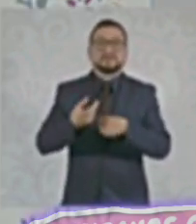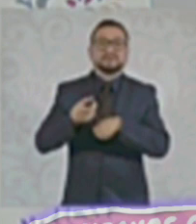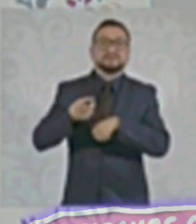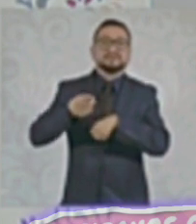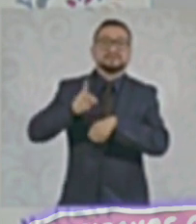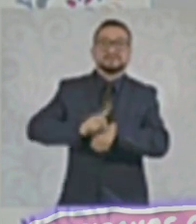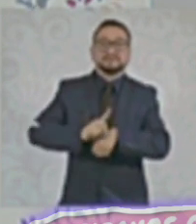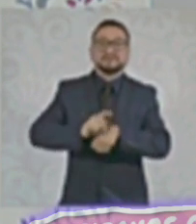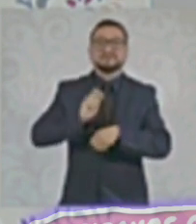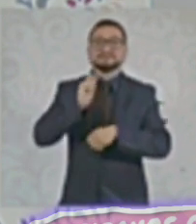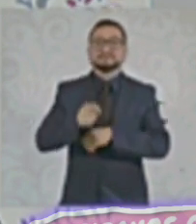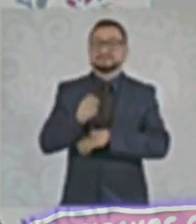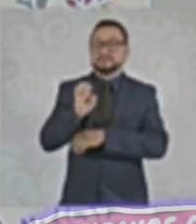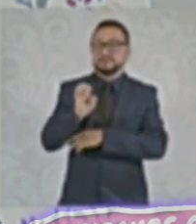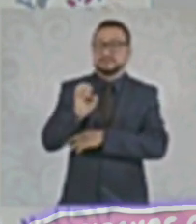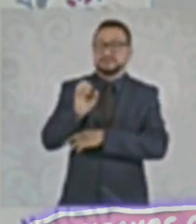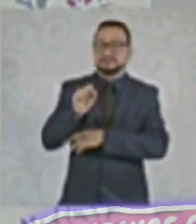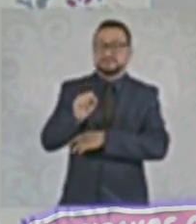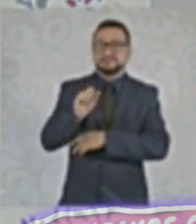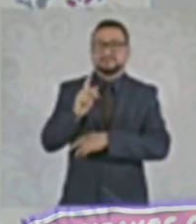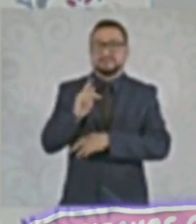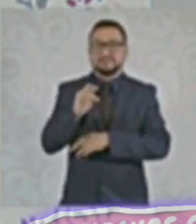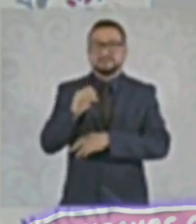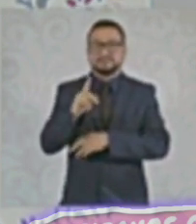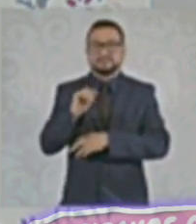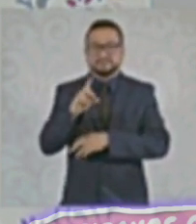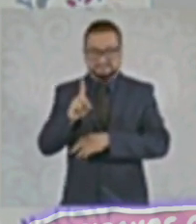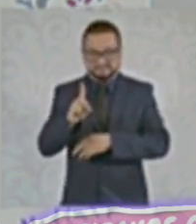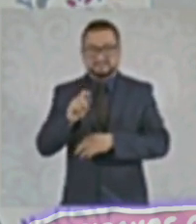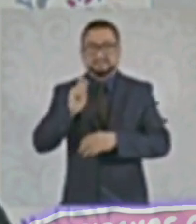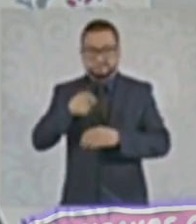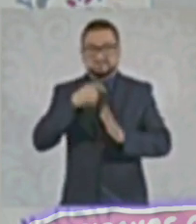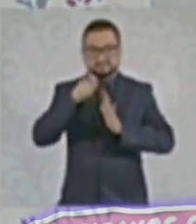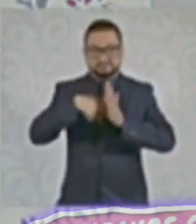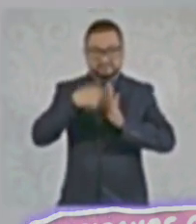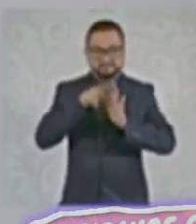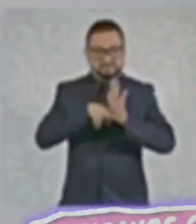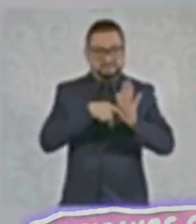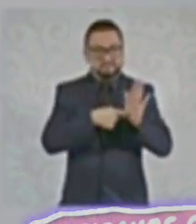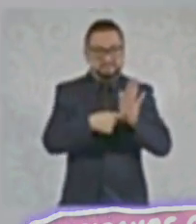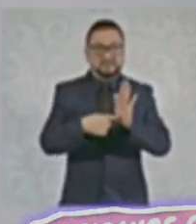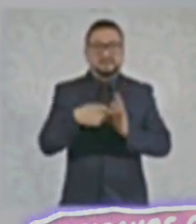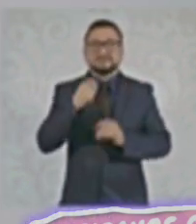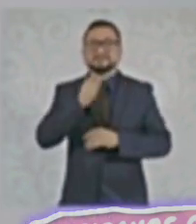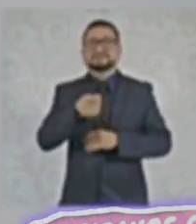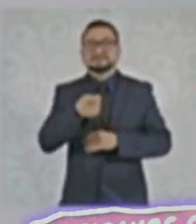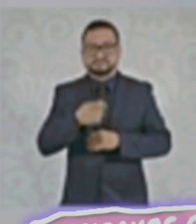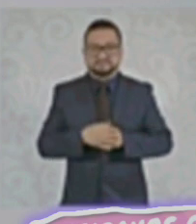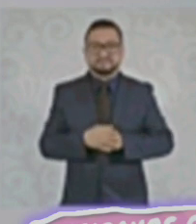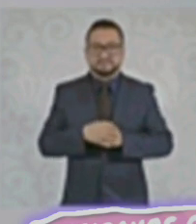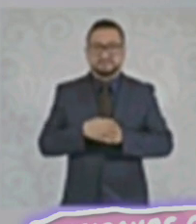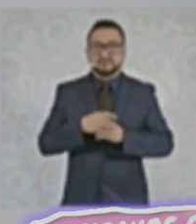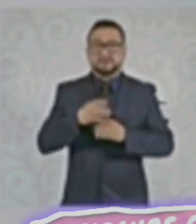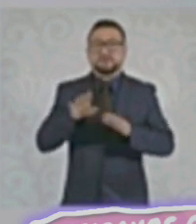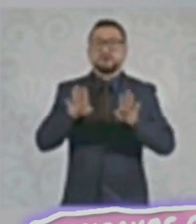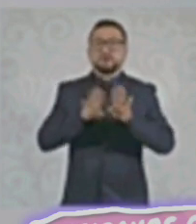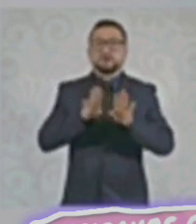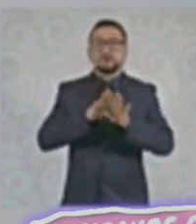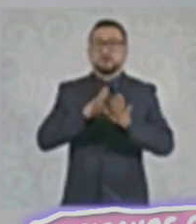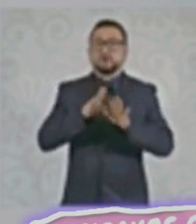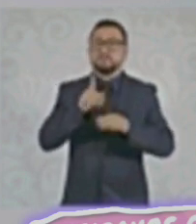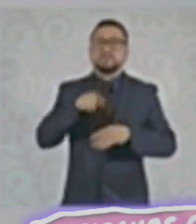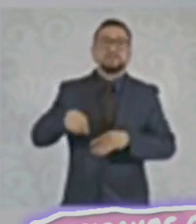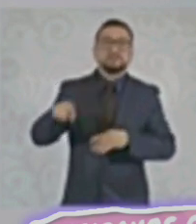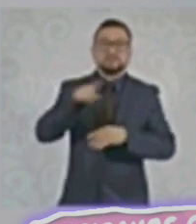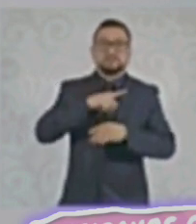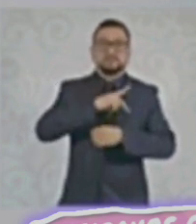Hispanidad. Y vamos a pasar un video sobre todas las disculpas públicas que han